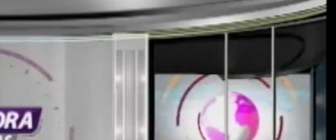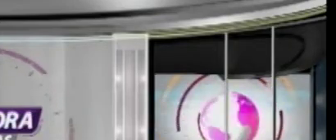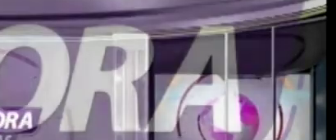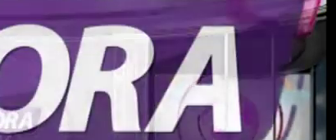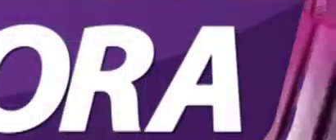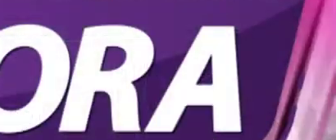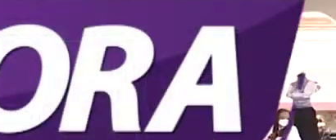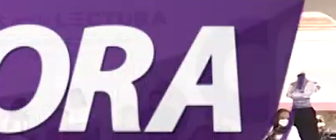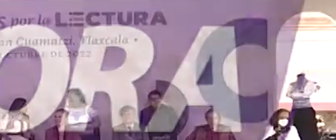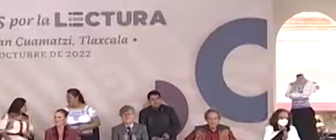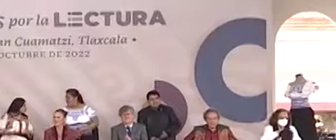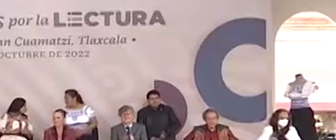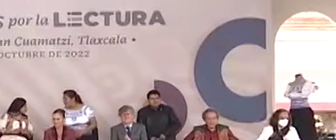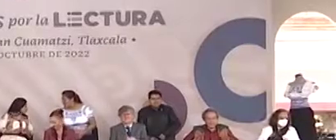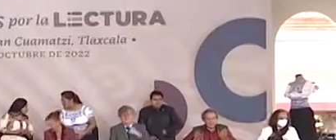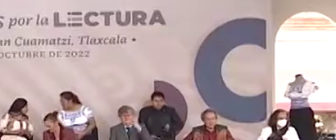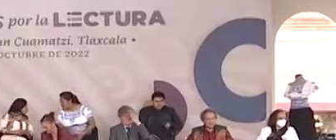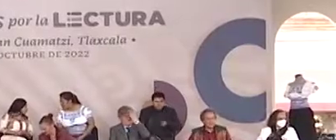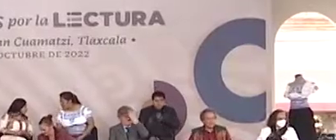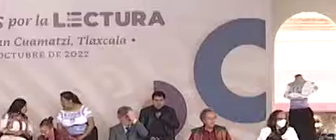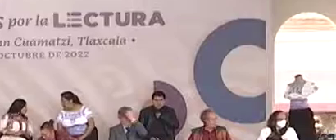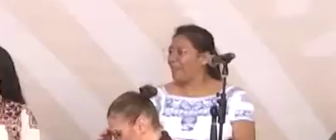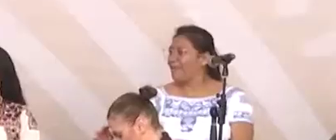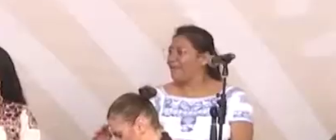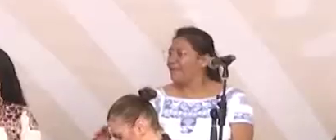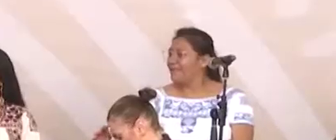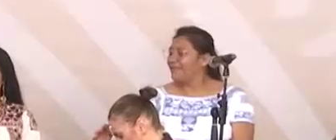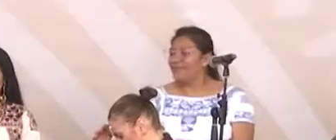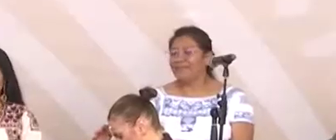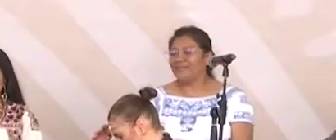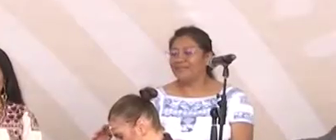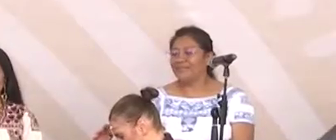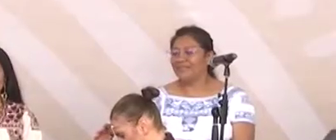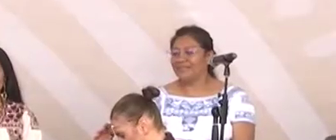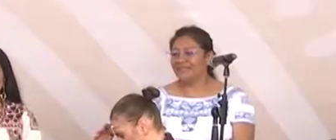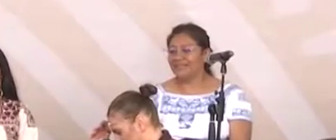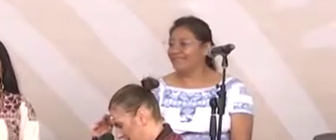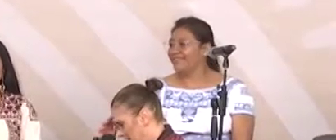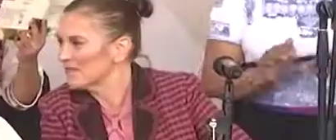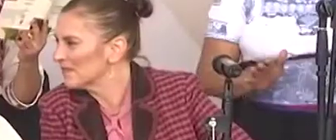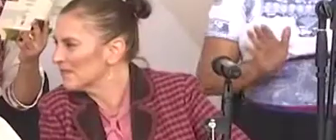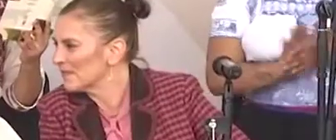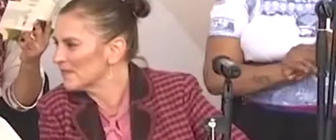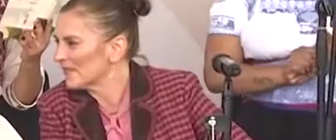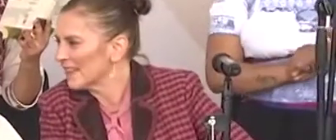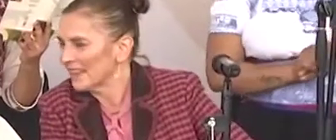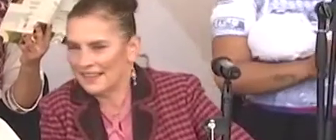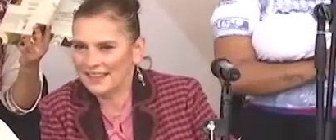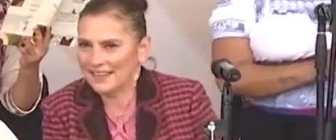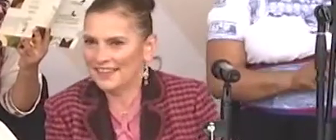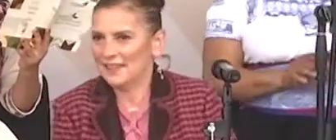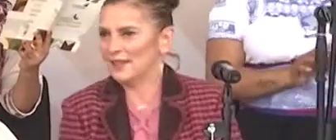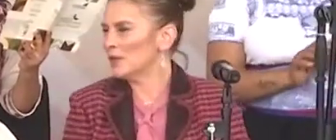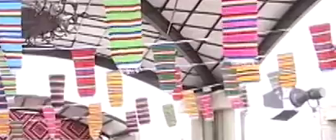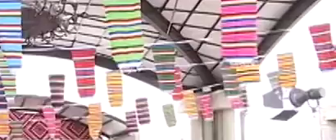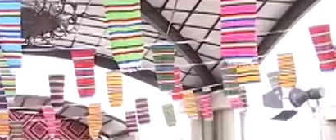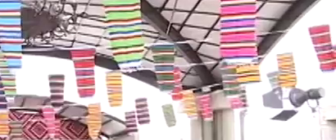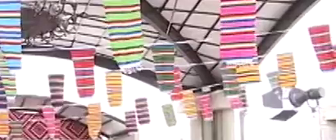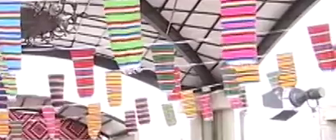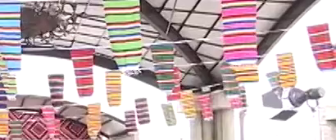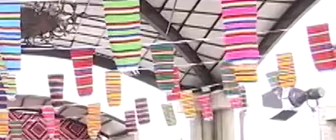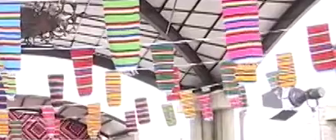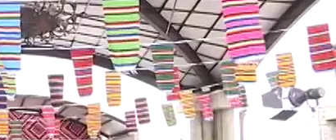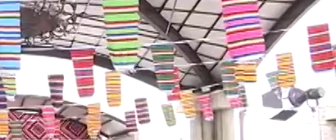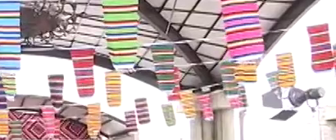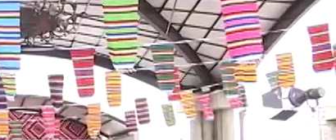Noticias Express. La gobernadora Lorena Cuellar Cisneros y la consejera honoraria de la Memoria Histórica y Cultural de México, Beatriz Gutiérrez Müller,